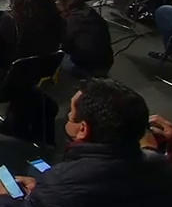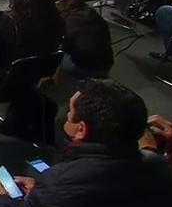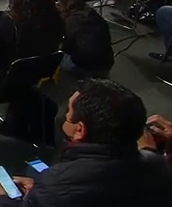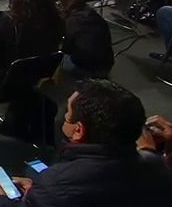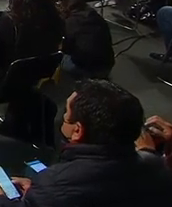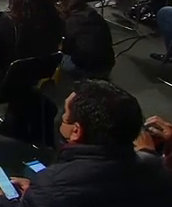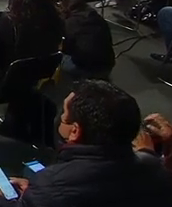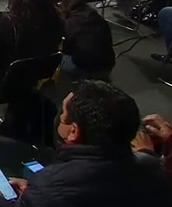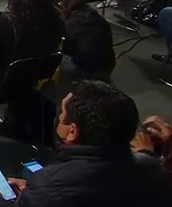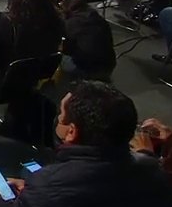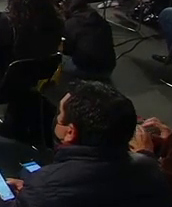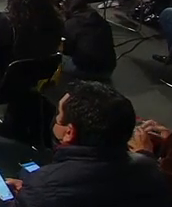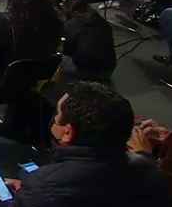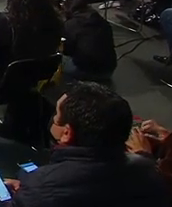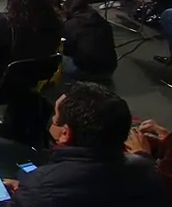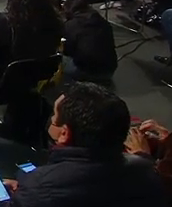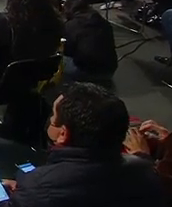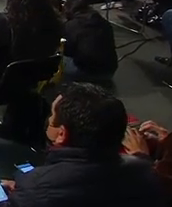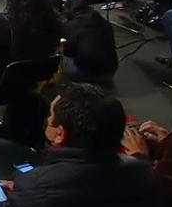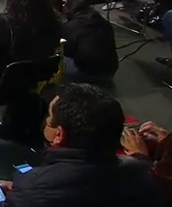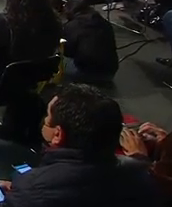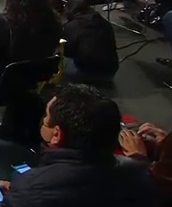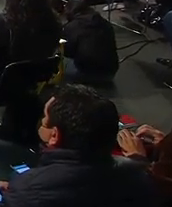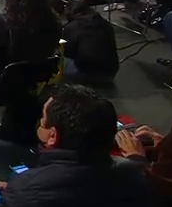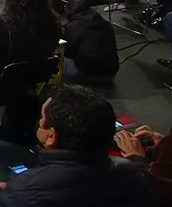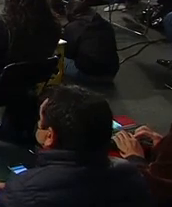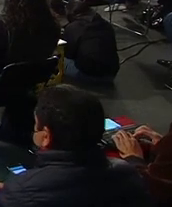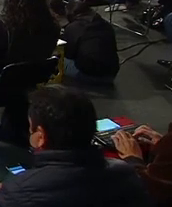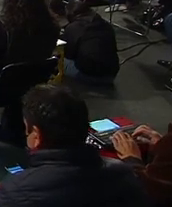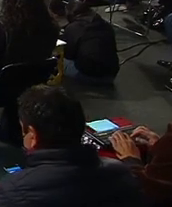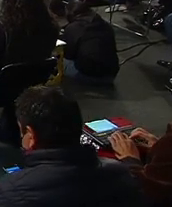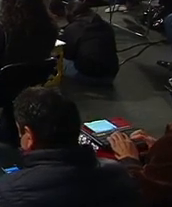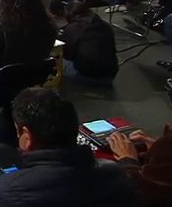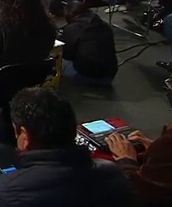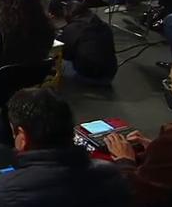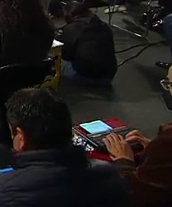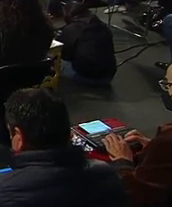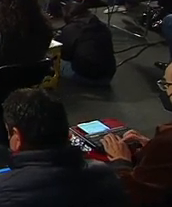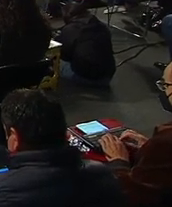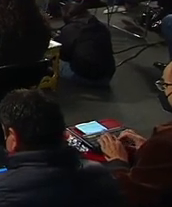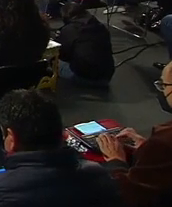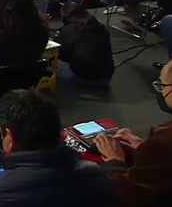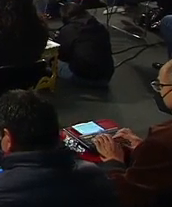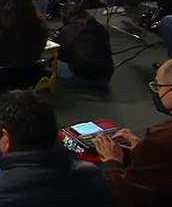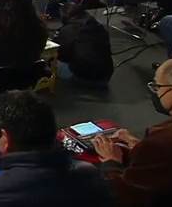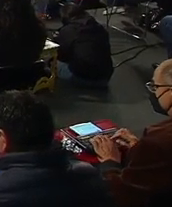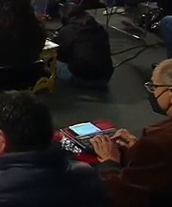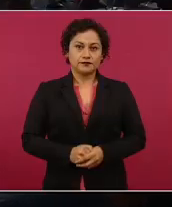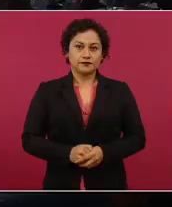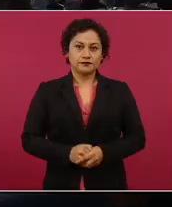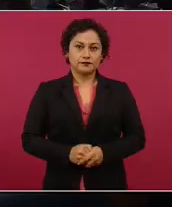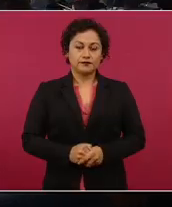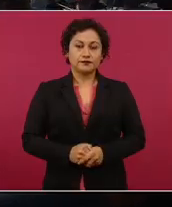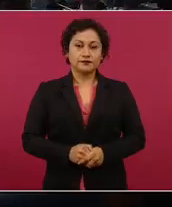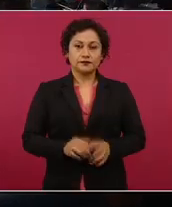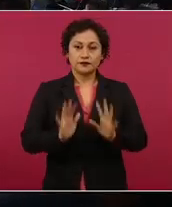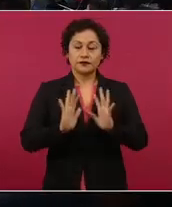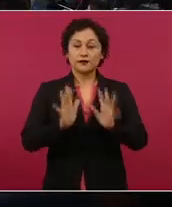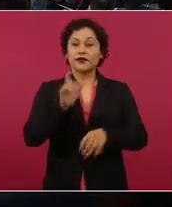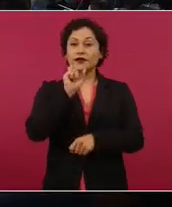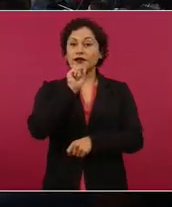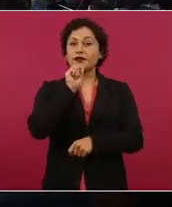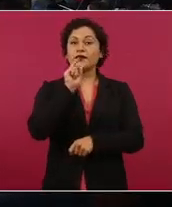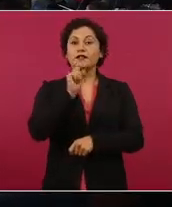a las zonas destinadas a los grupos de animación. Y se han incrementado y mejorado